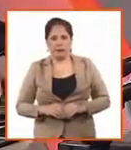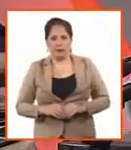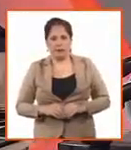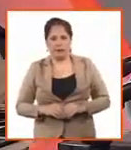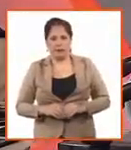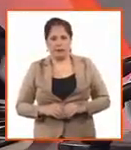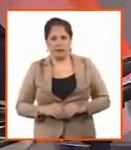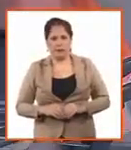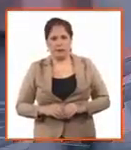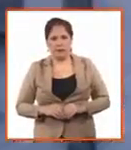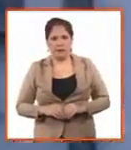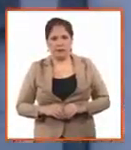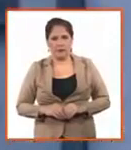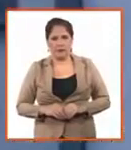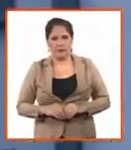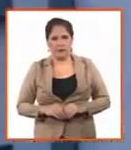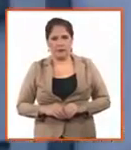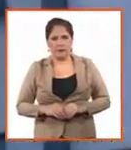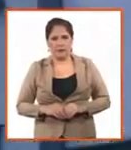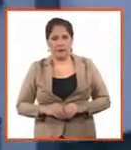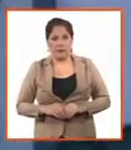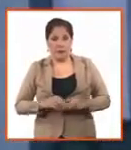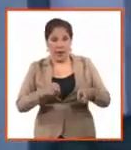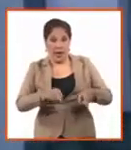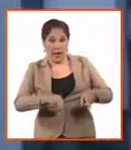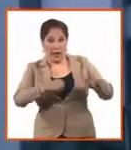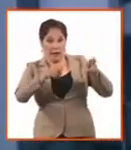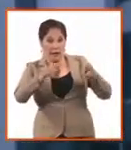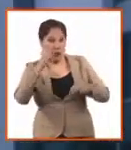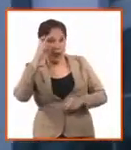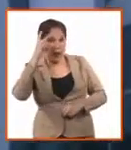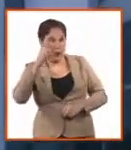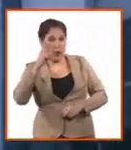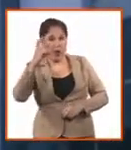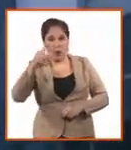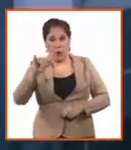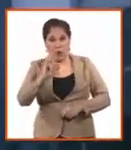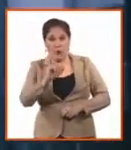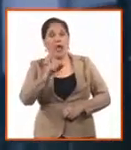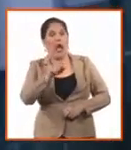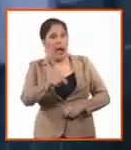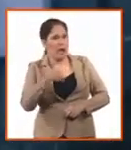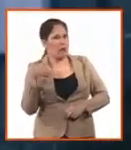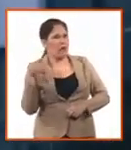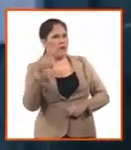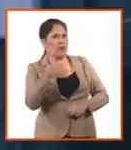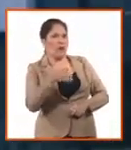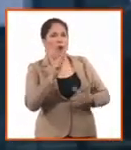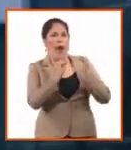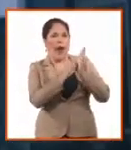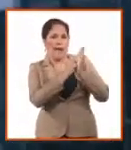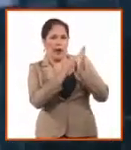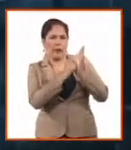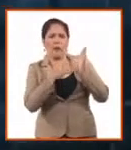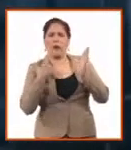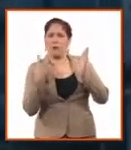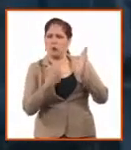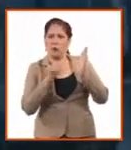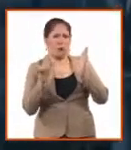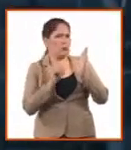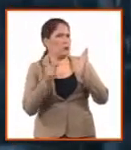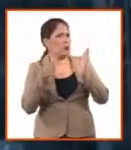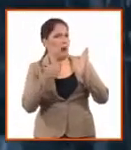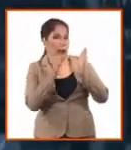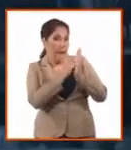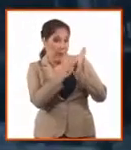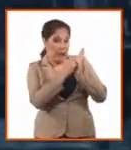redonda. En ese edificio que tú me recuerdas ahora, que el número 6, ahí con el tiempo llegamos a tener un apartamento también nosotros. ¿Eh?